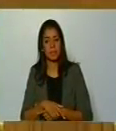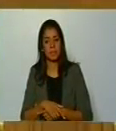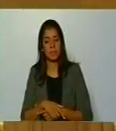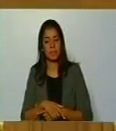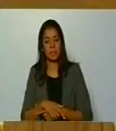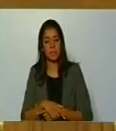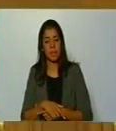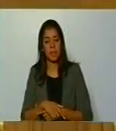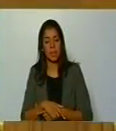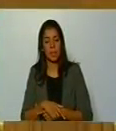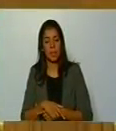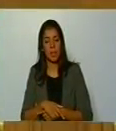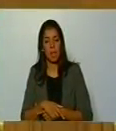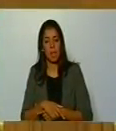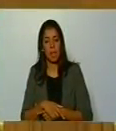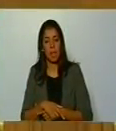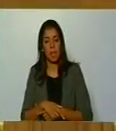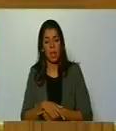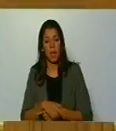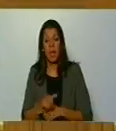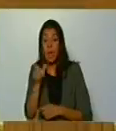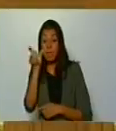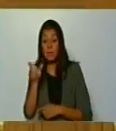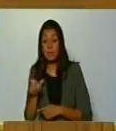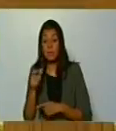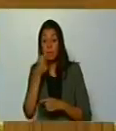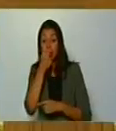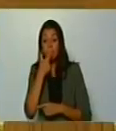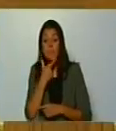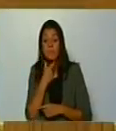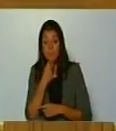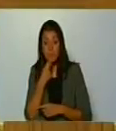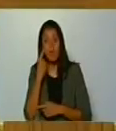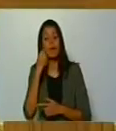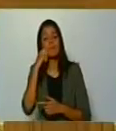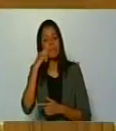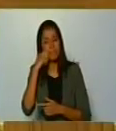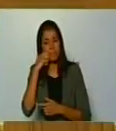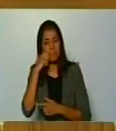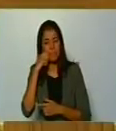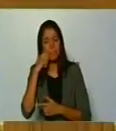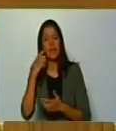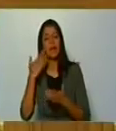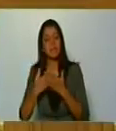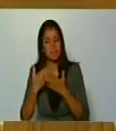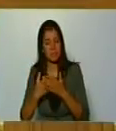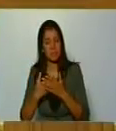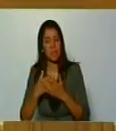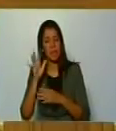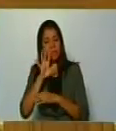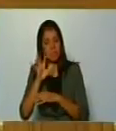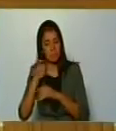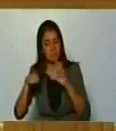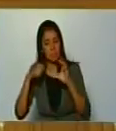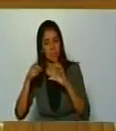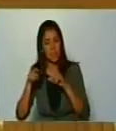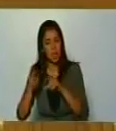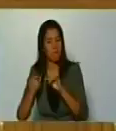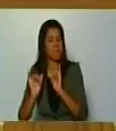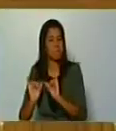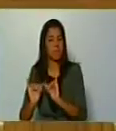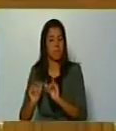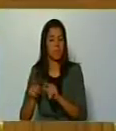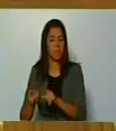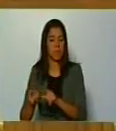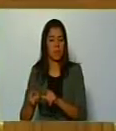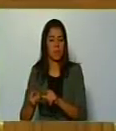este ciudadano está convicto y confeso por la forma como él asumió ese